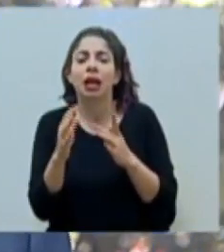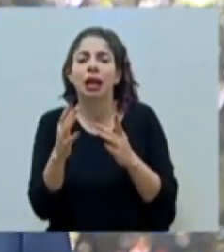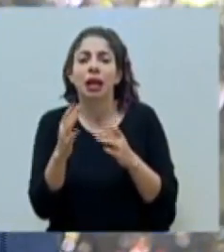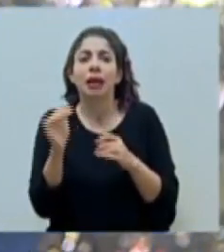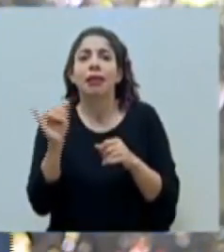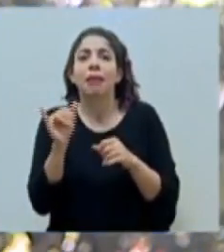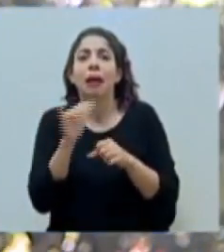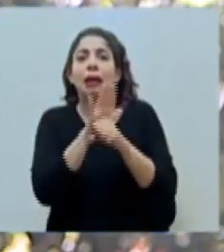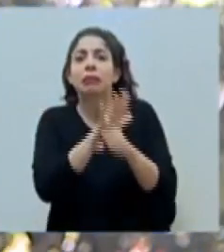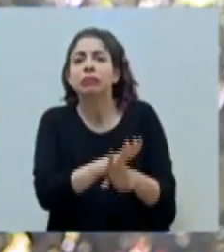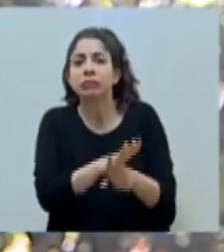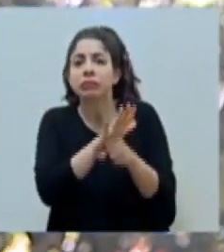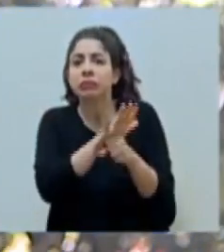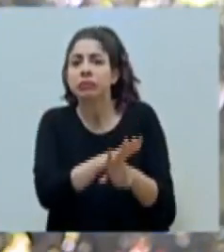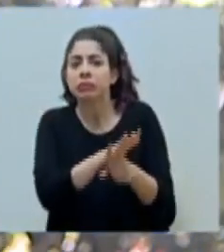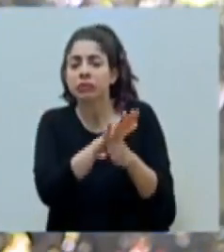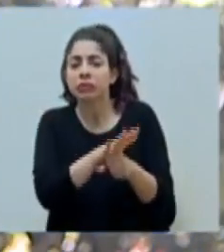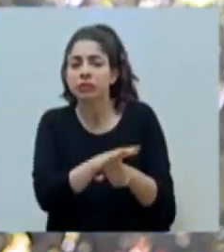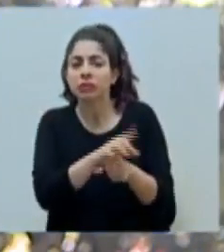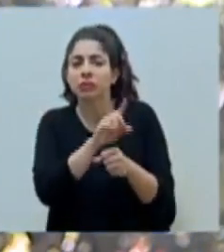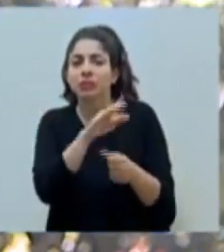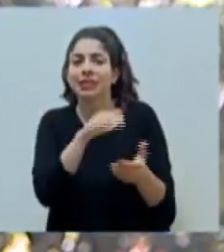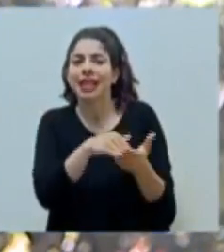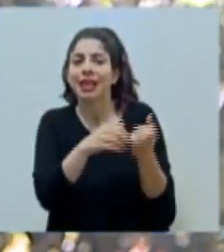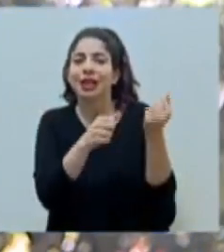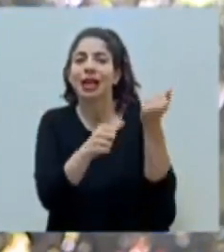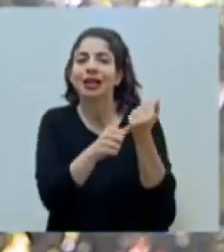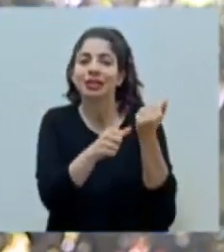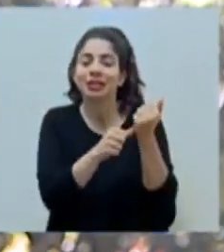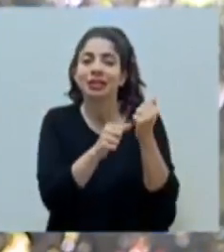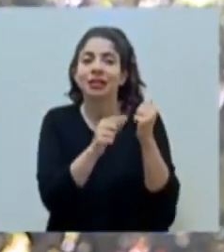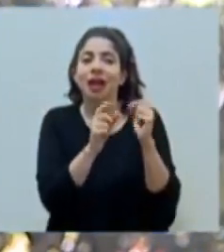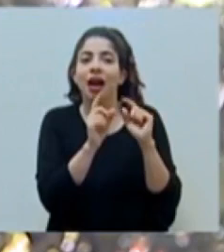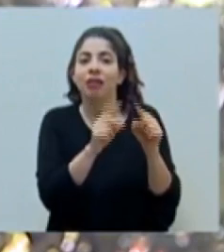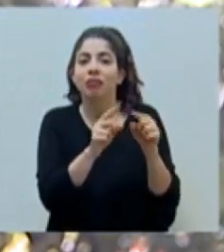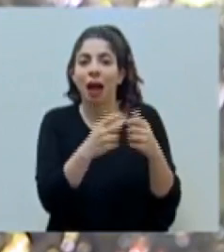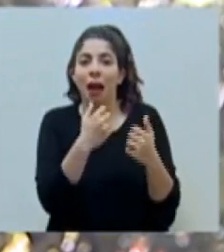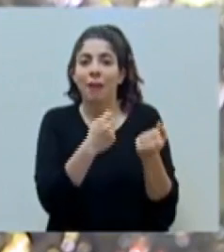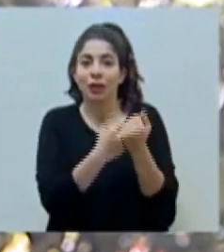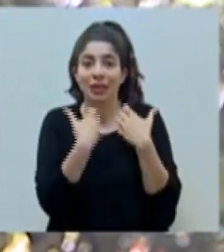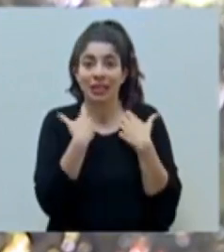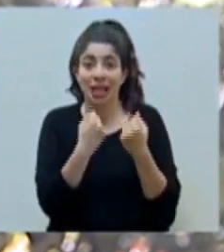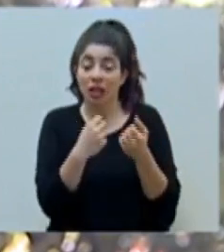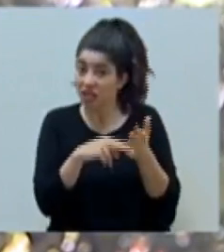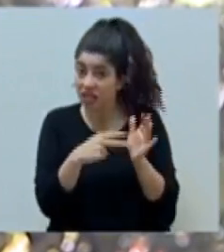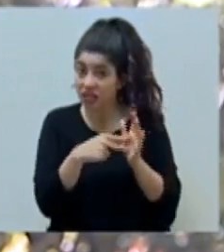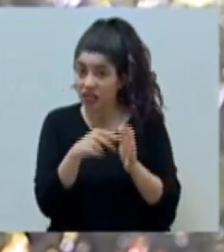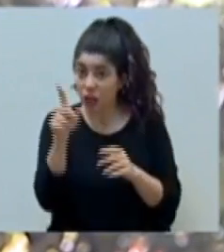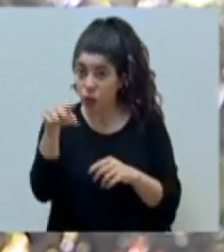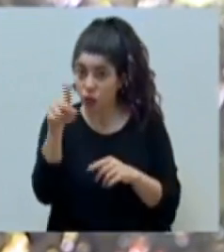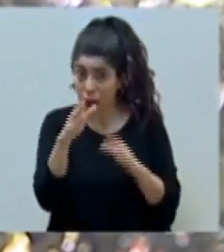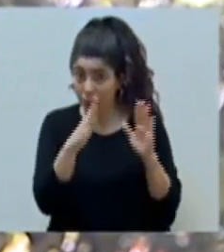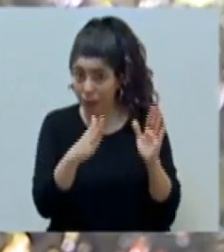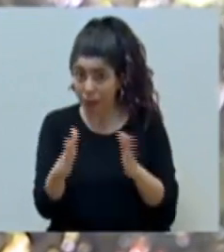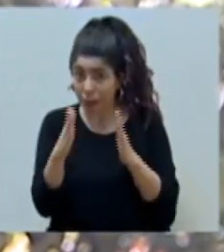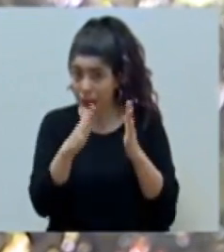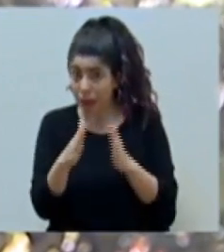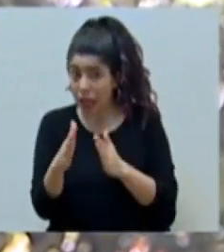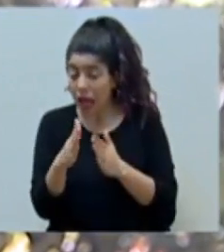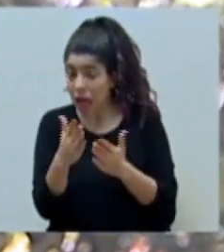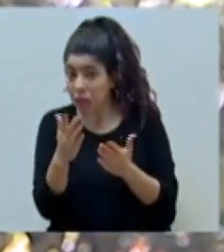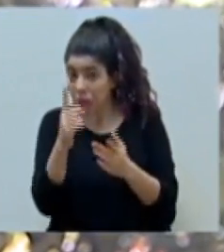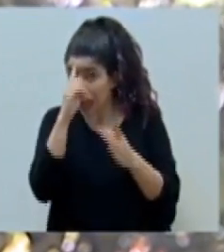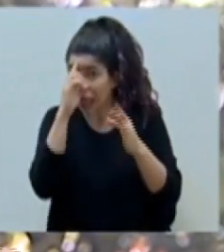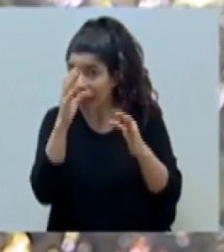continúan ejerciendo sobre centros asistenciales de salud, si se está previendo por parte de ustedes alguna